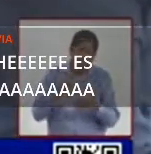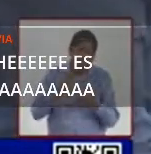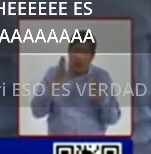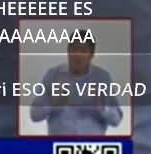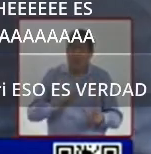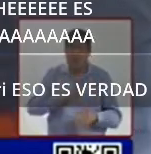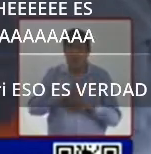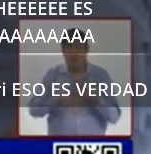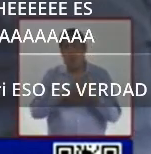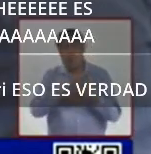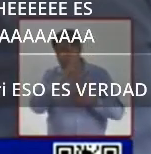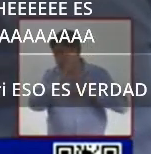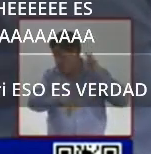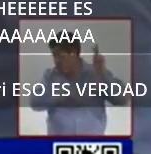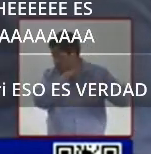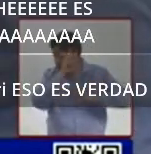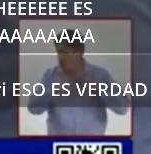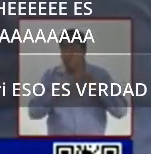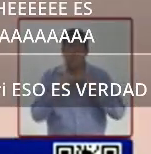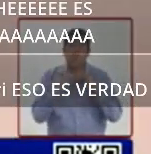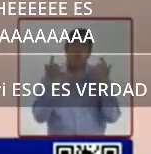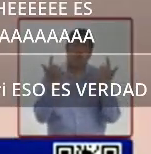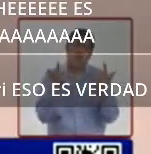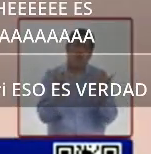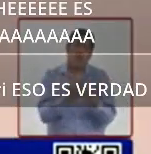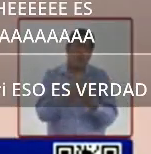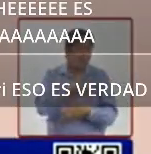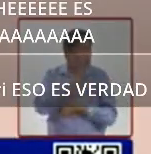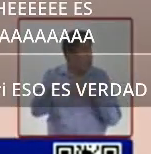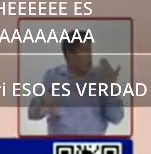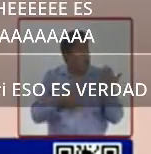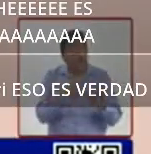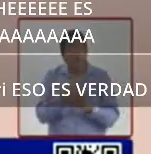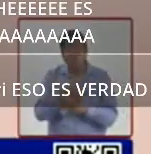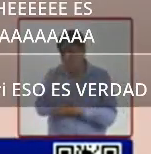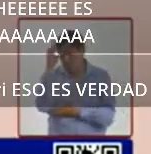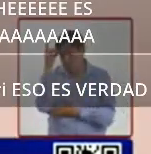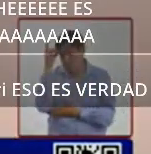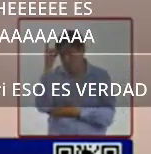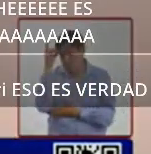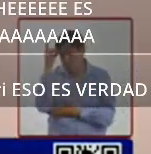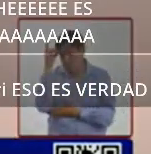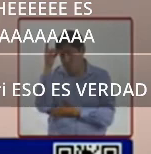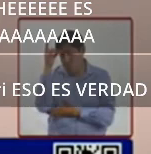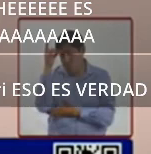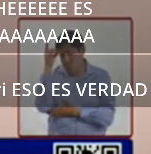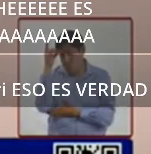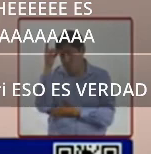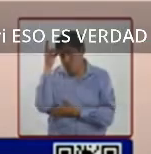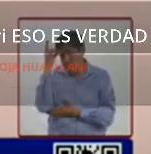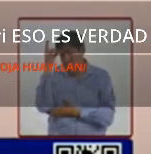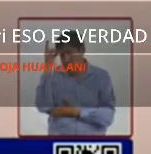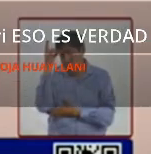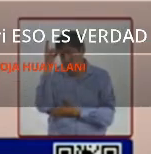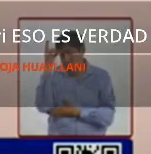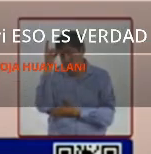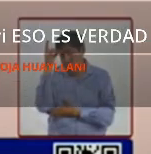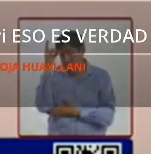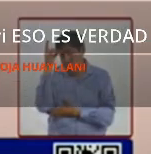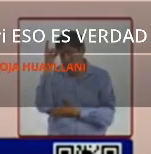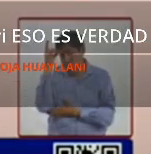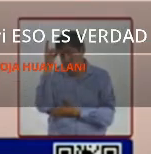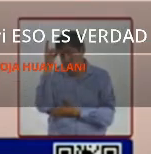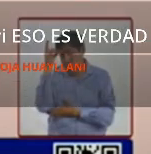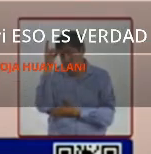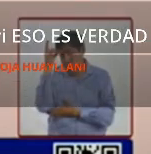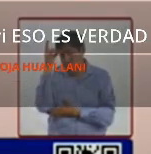y a toda la población de la sociedad que comprende todo Bolivia. Creo que son... Uy, se la nota destrozada igual, se la nota como